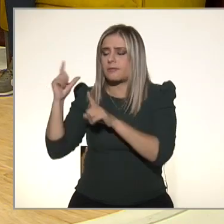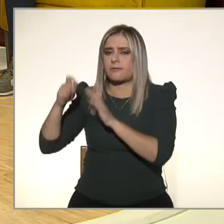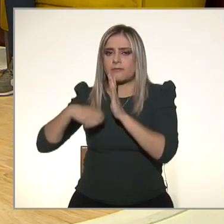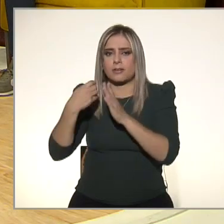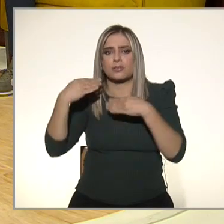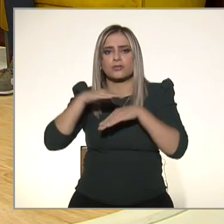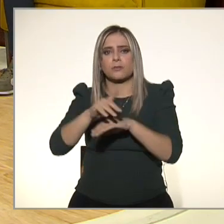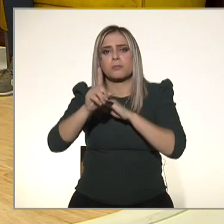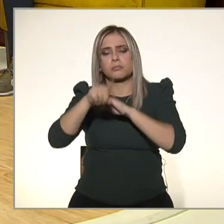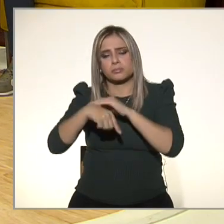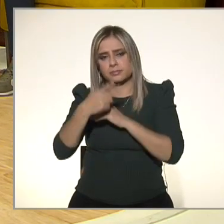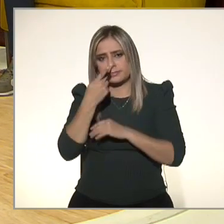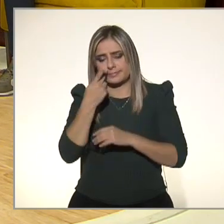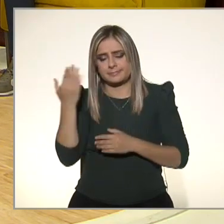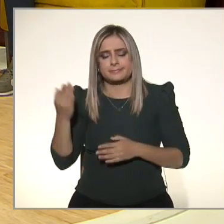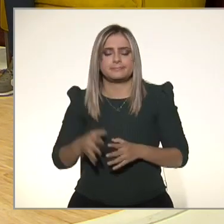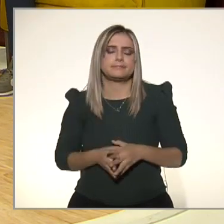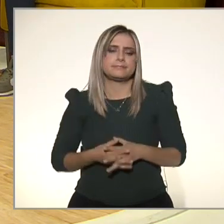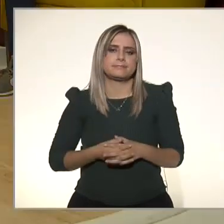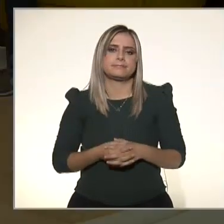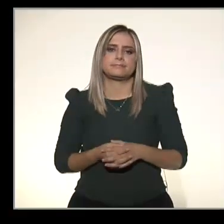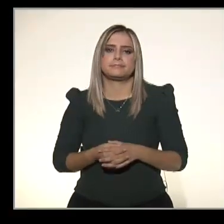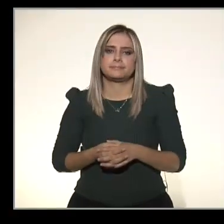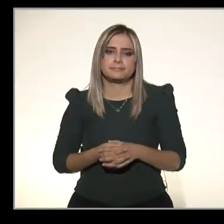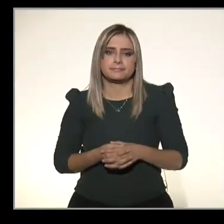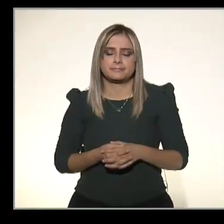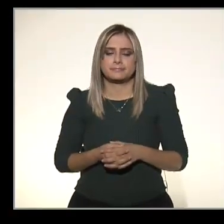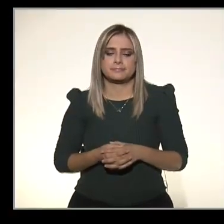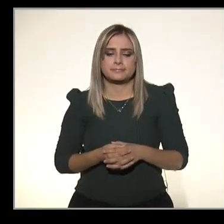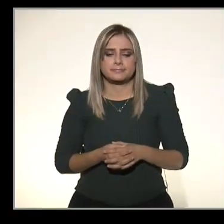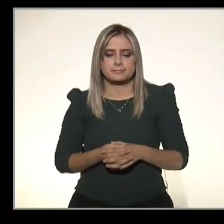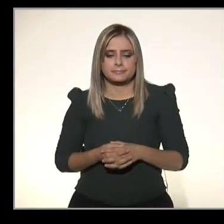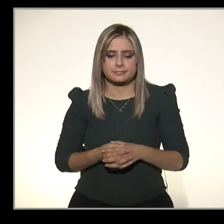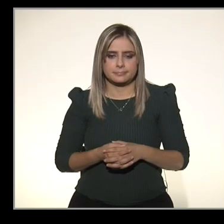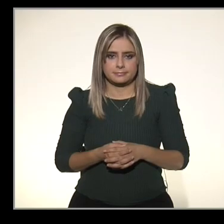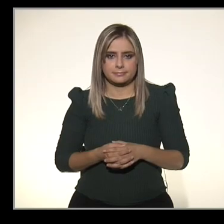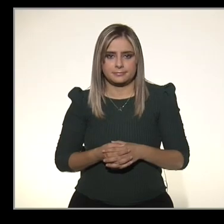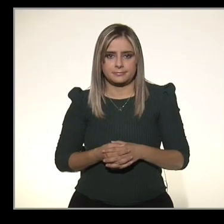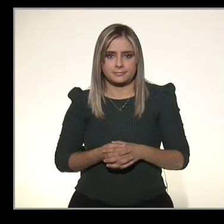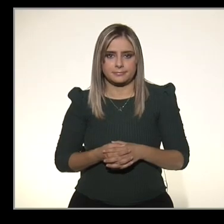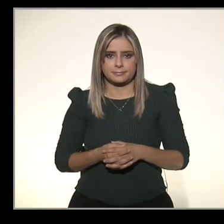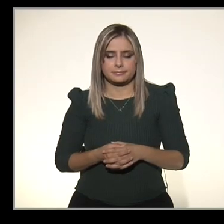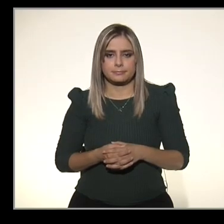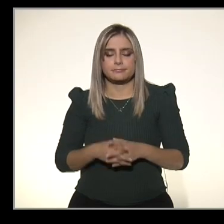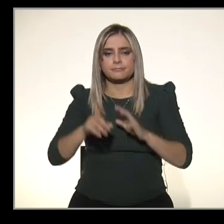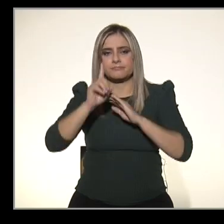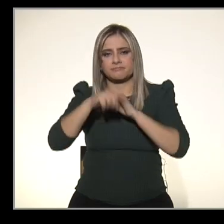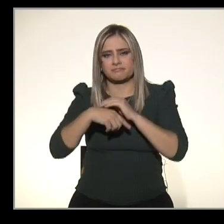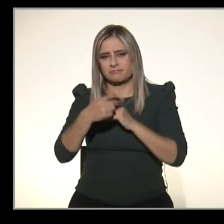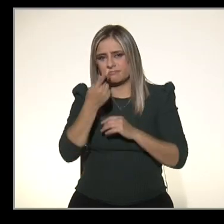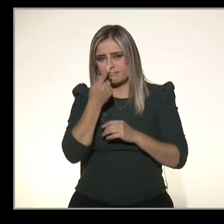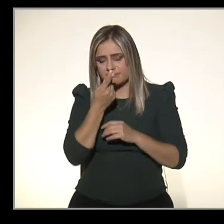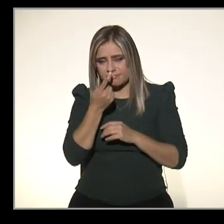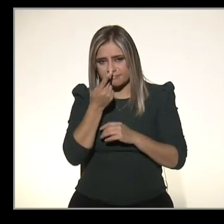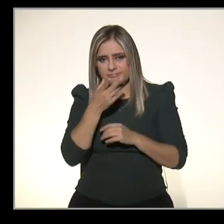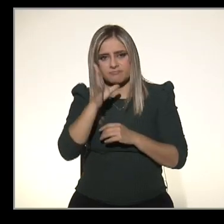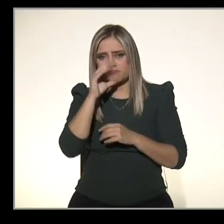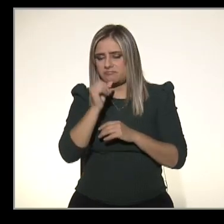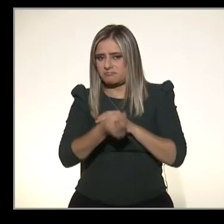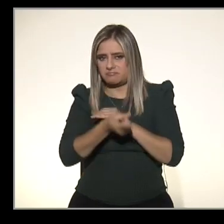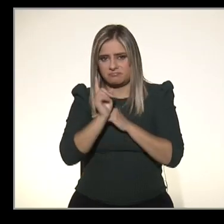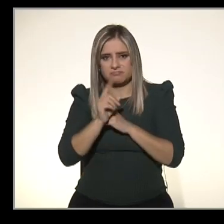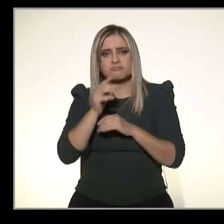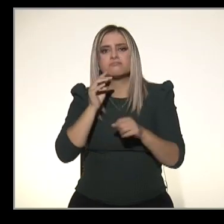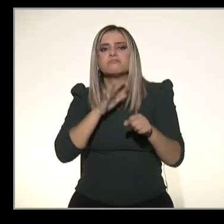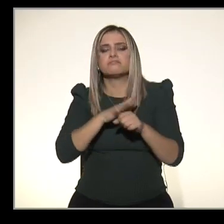sobre disfunción sexual. Aquí la tienen. Las disfunciones sexuales masculinas más comunes